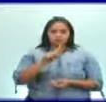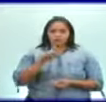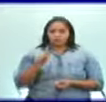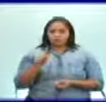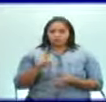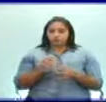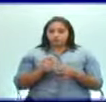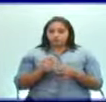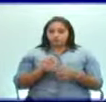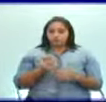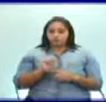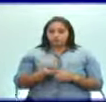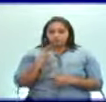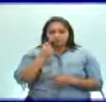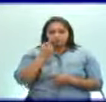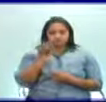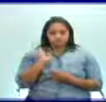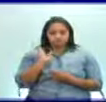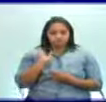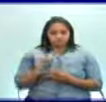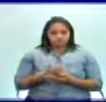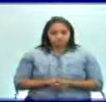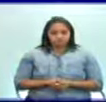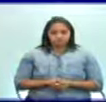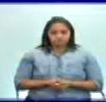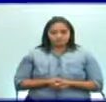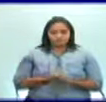observar que no va a tener nunca ni valor máximo ni valor mínimo.